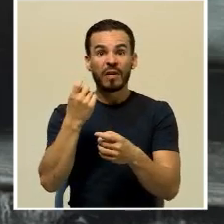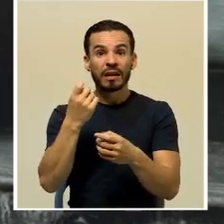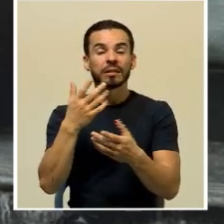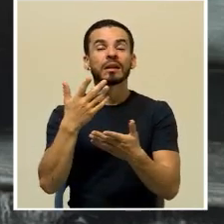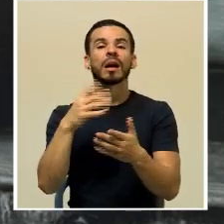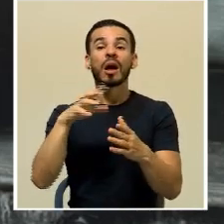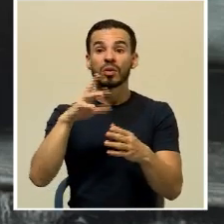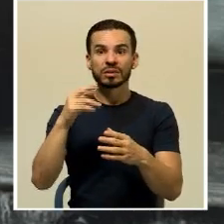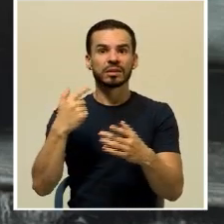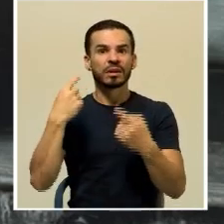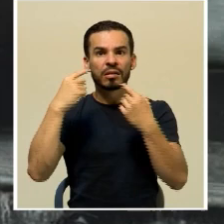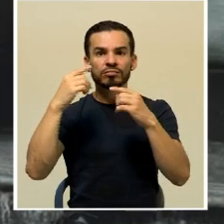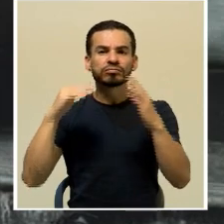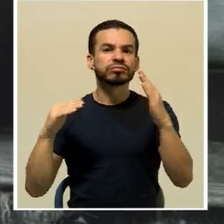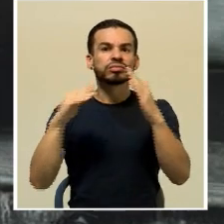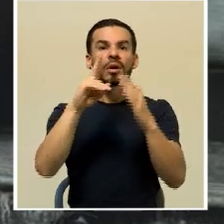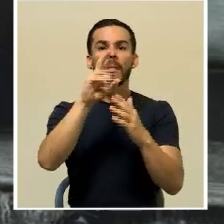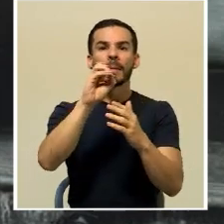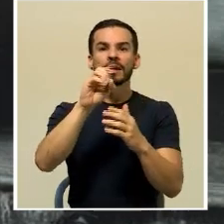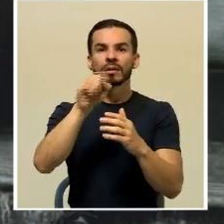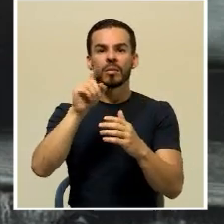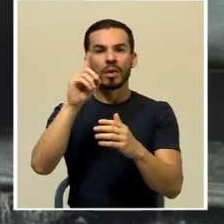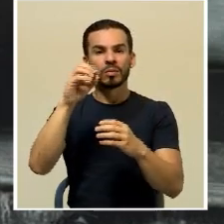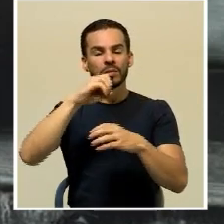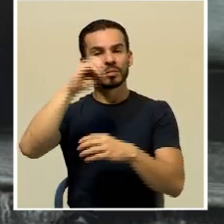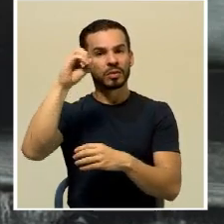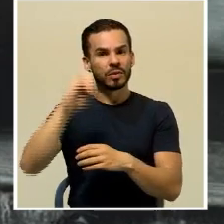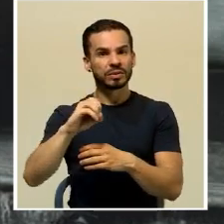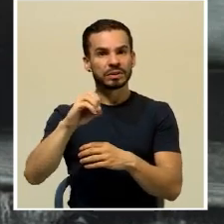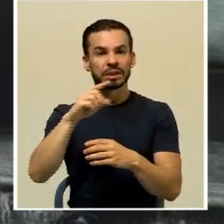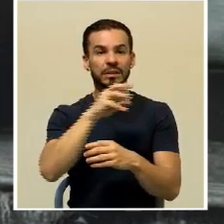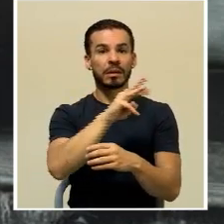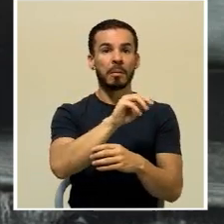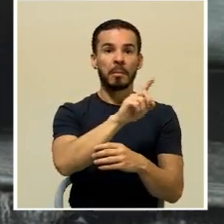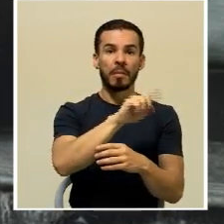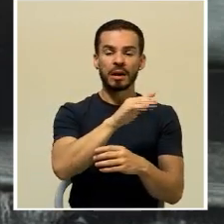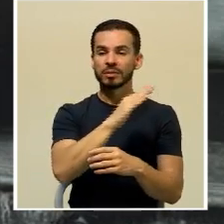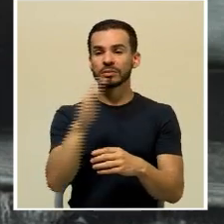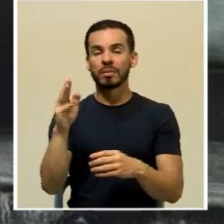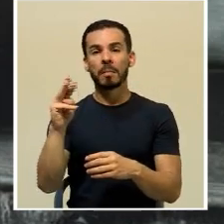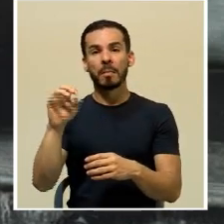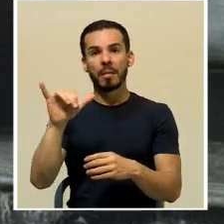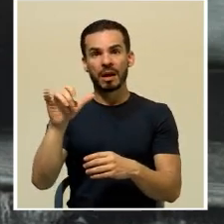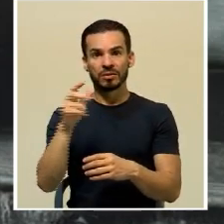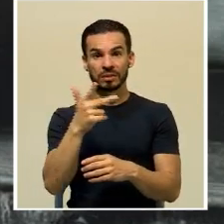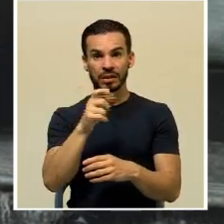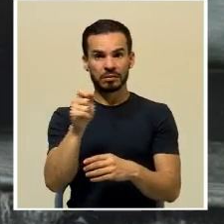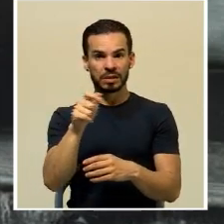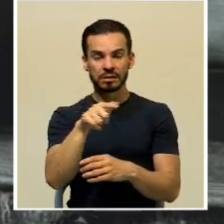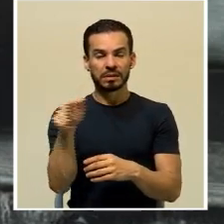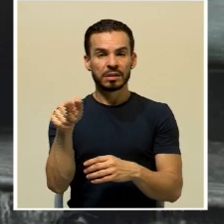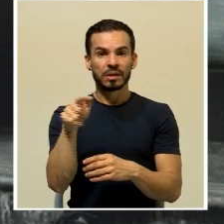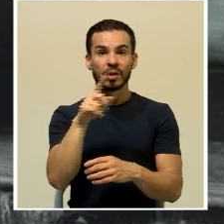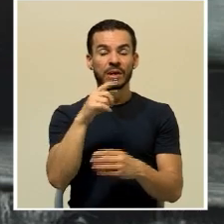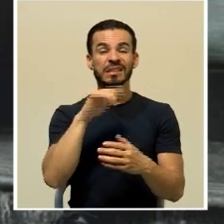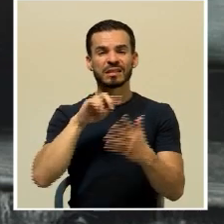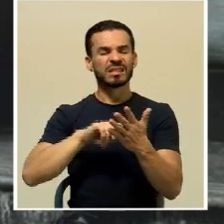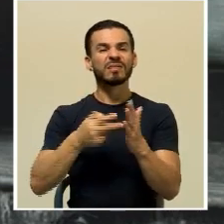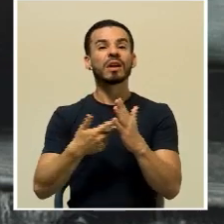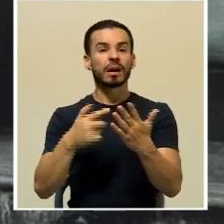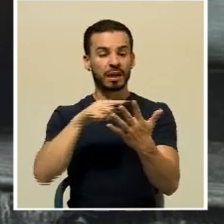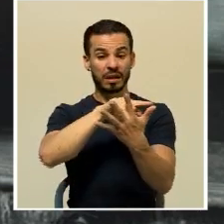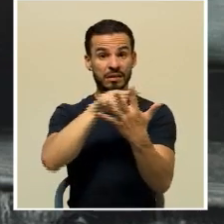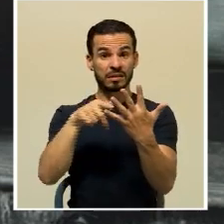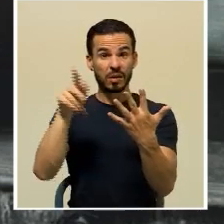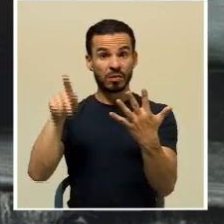Costa Rica una cifra histórica del 20,1% entre marzo y mayo. Es decir, 1 de cada 5 personas